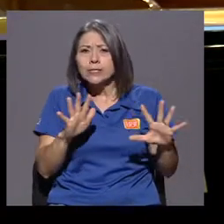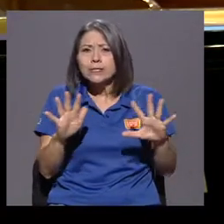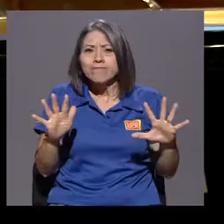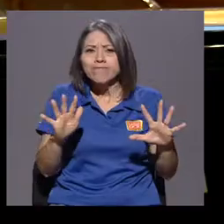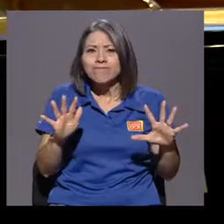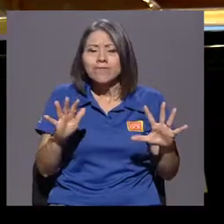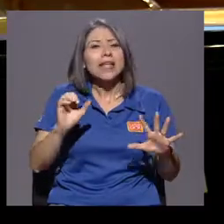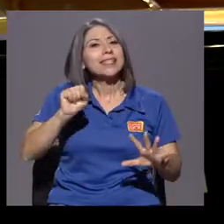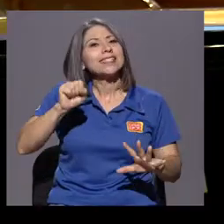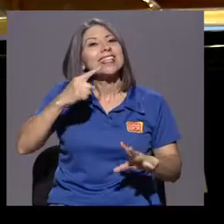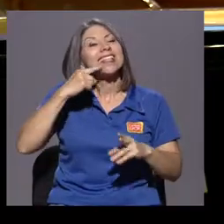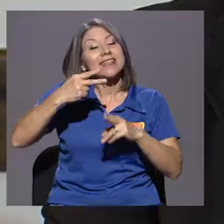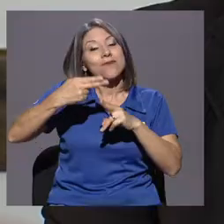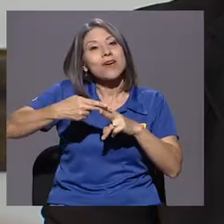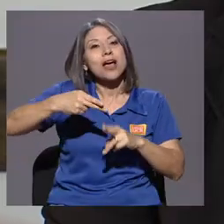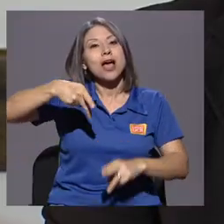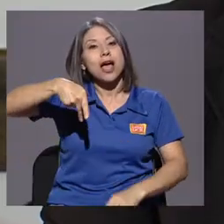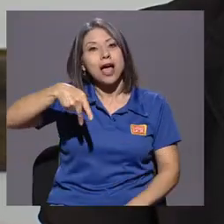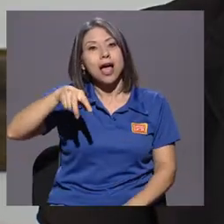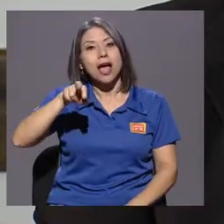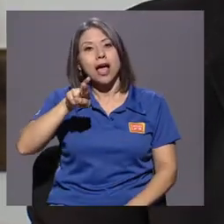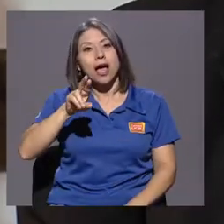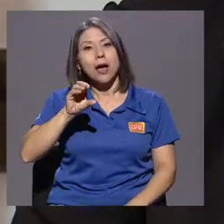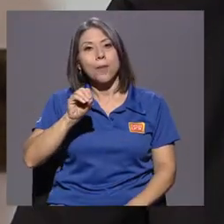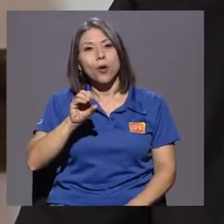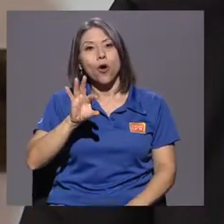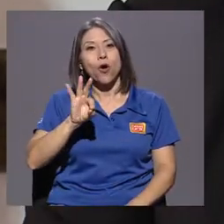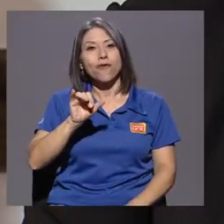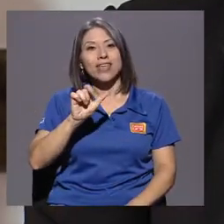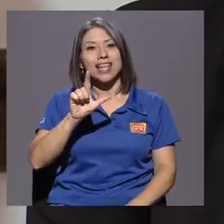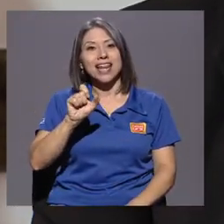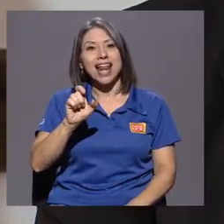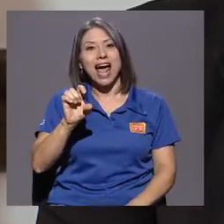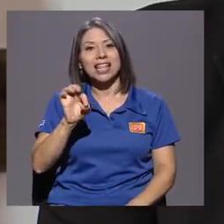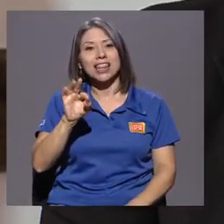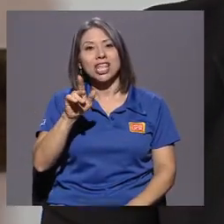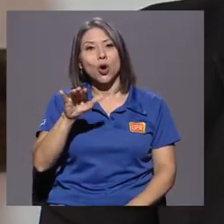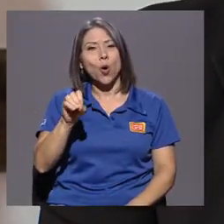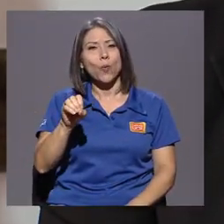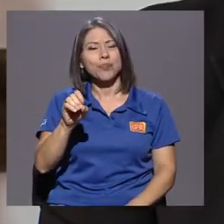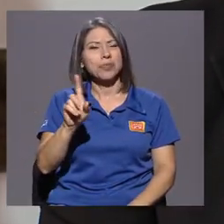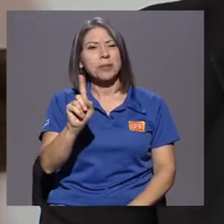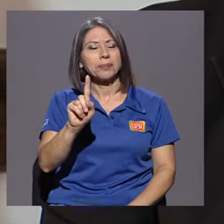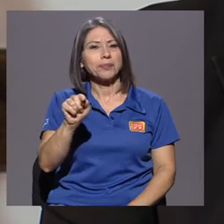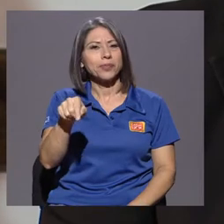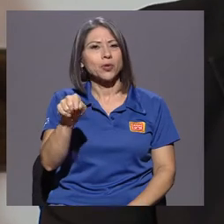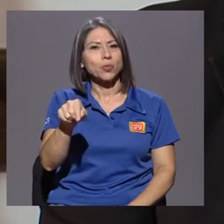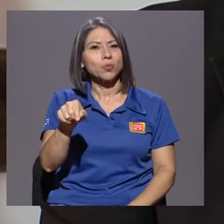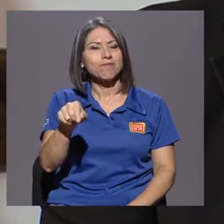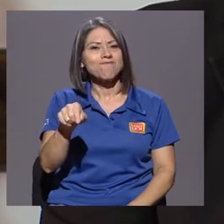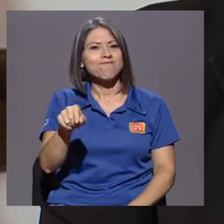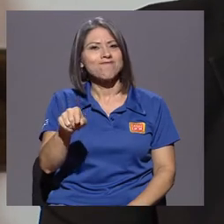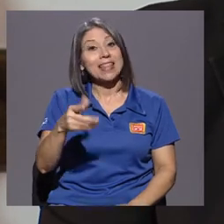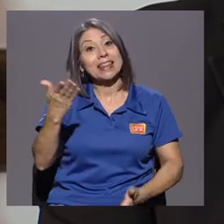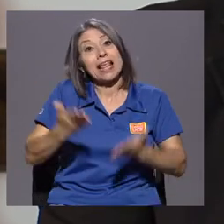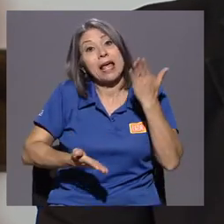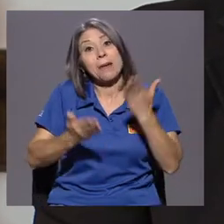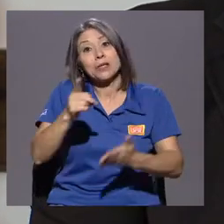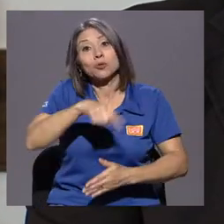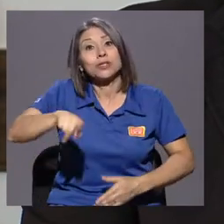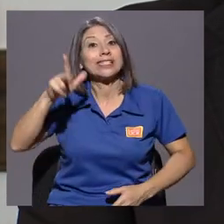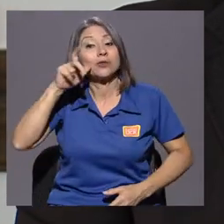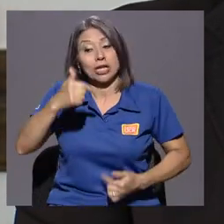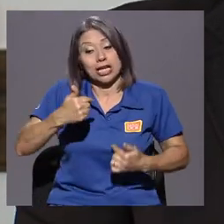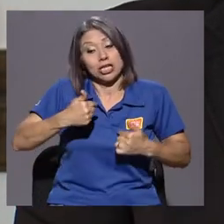sí profiláctico no no a riesgo de sonar herético